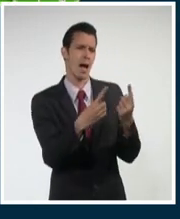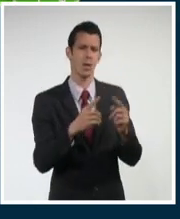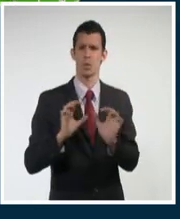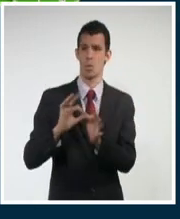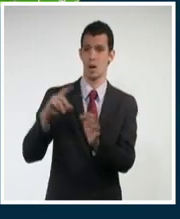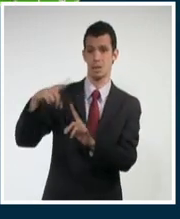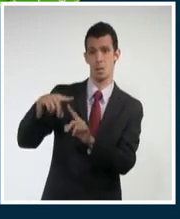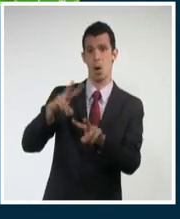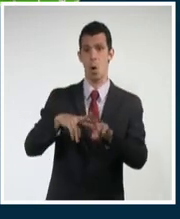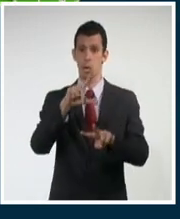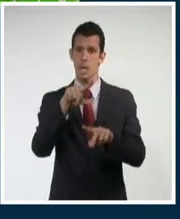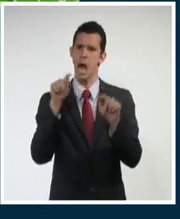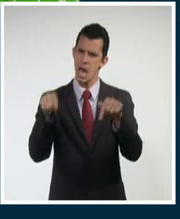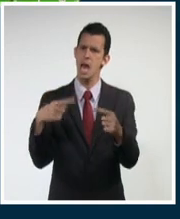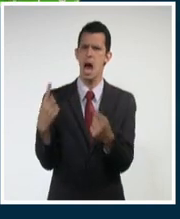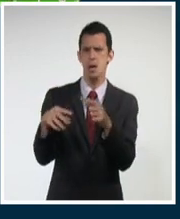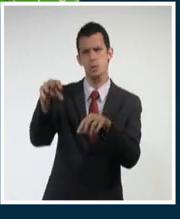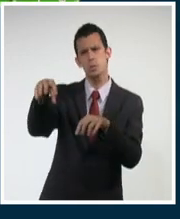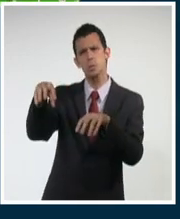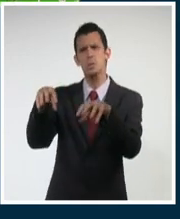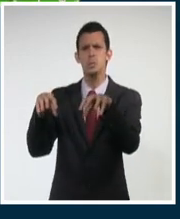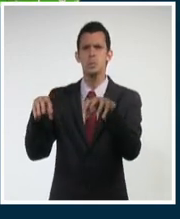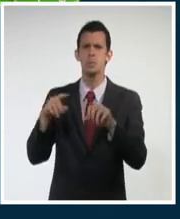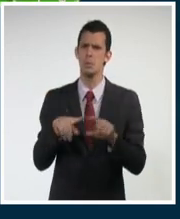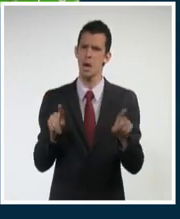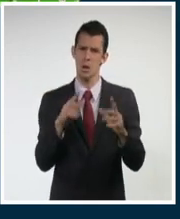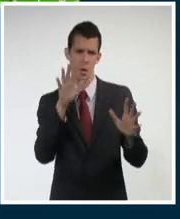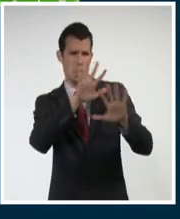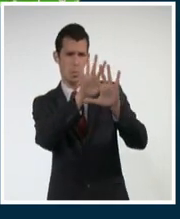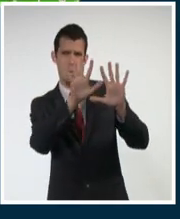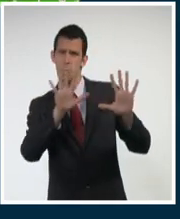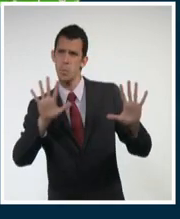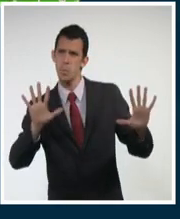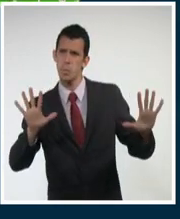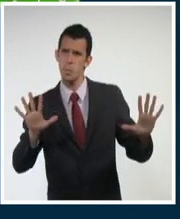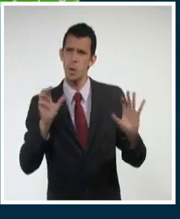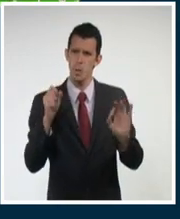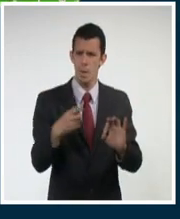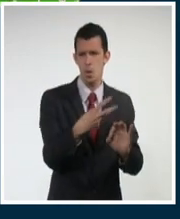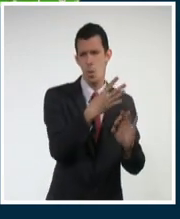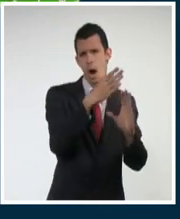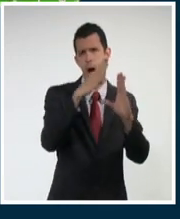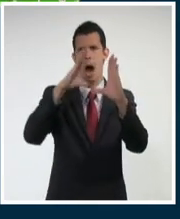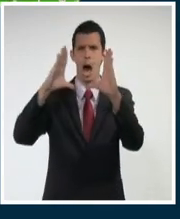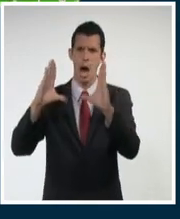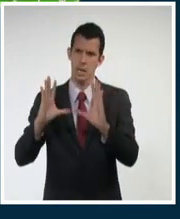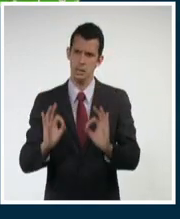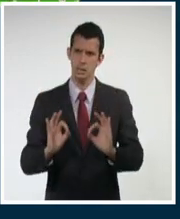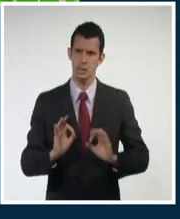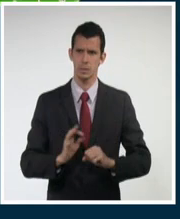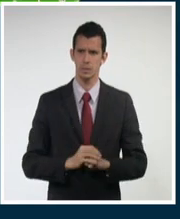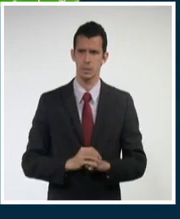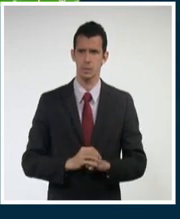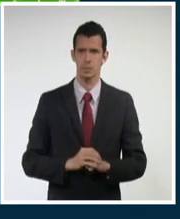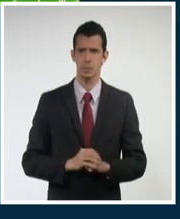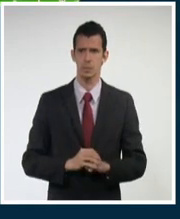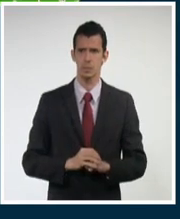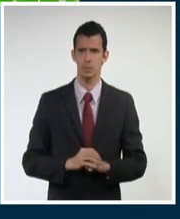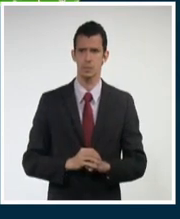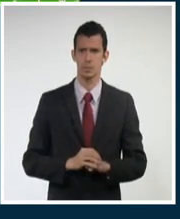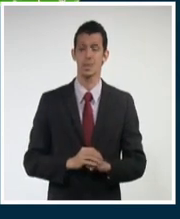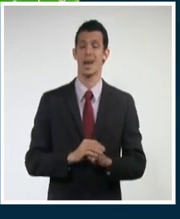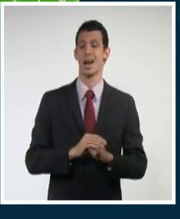resto estará con poca nubosidad durante la madrugada y la mañana. Desde el final de la mañana estará parcialmente nublado en gran parte del país